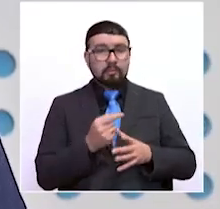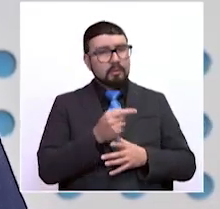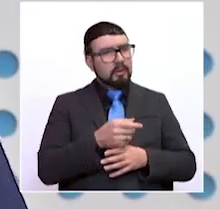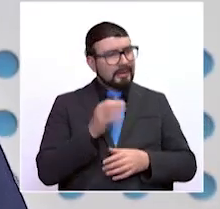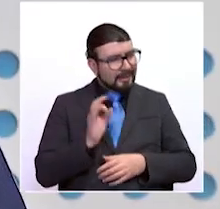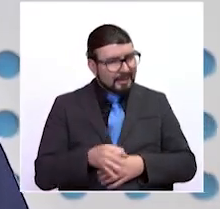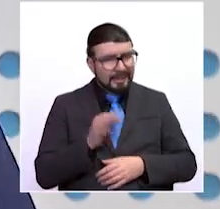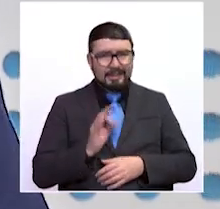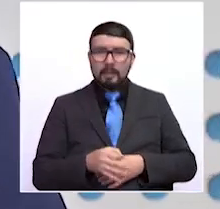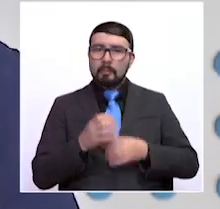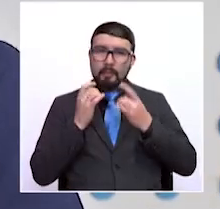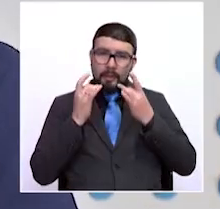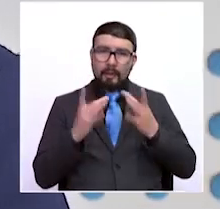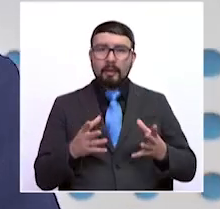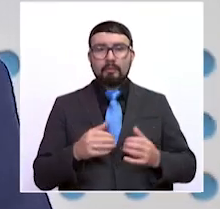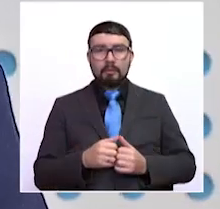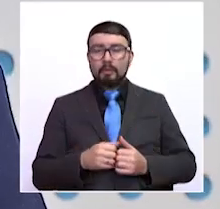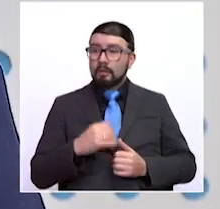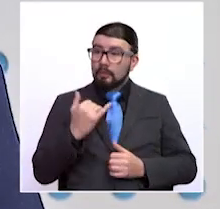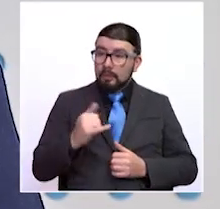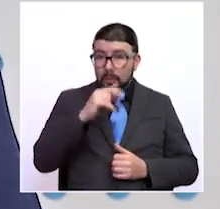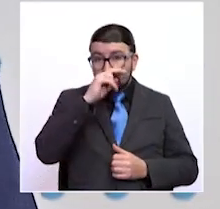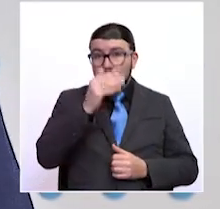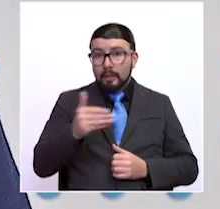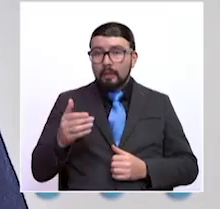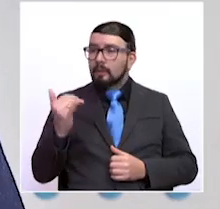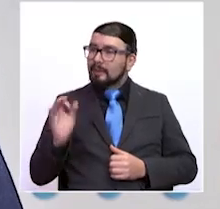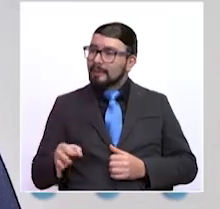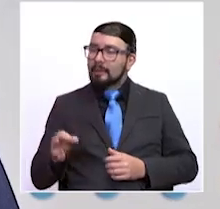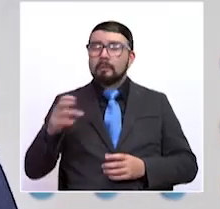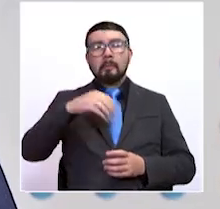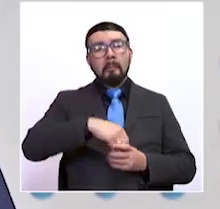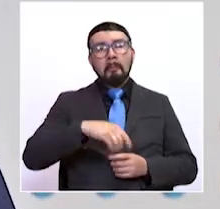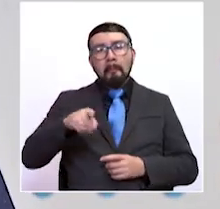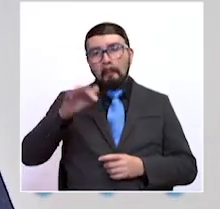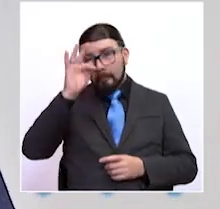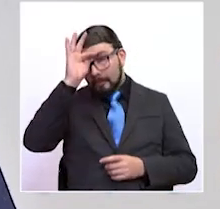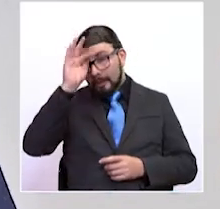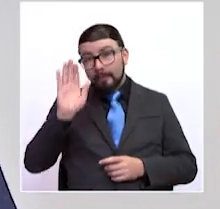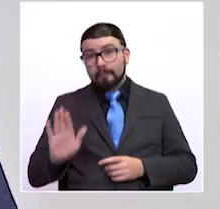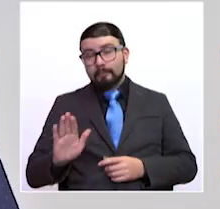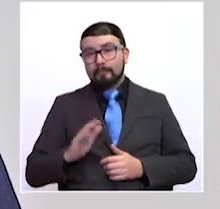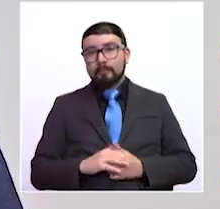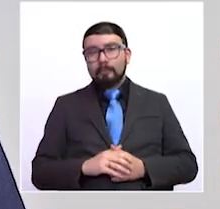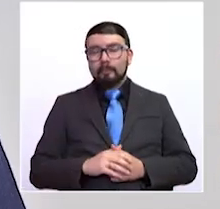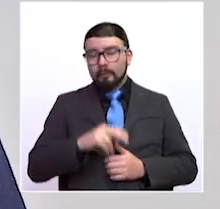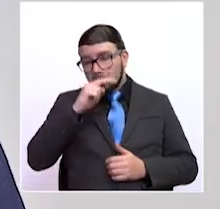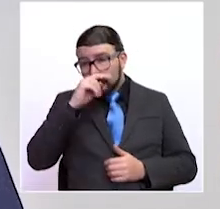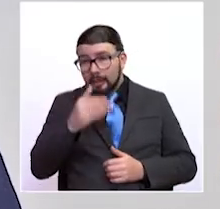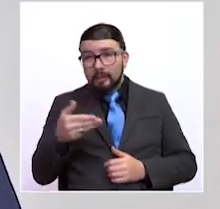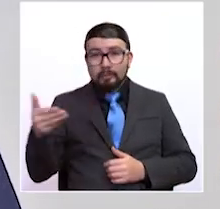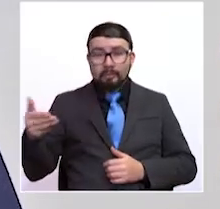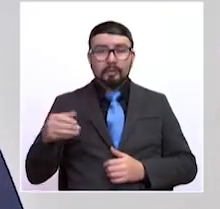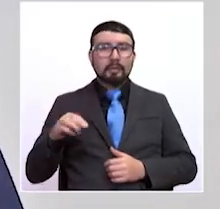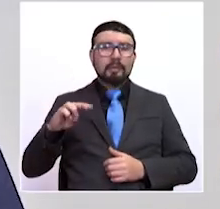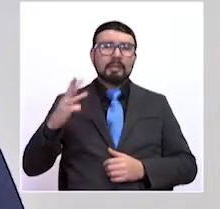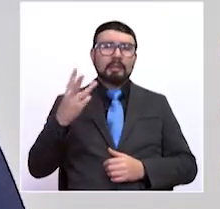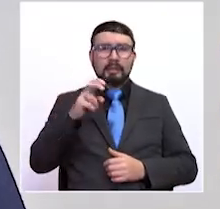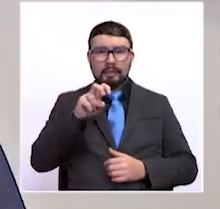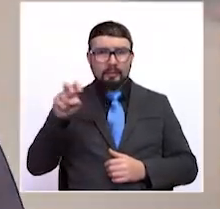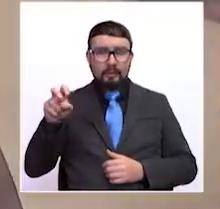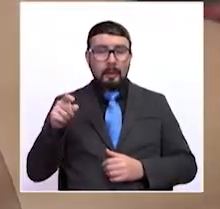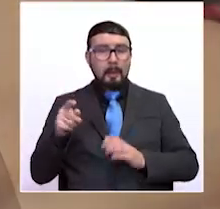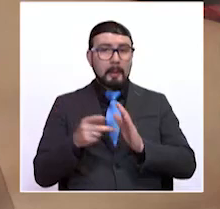siempre. Son estos niños que tenemos siempre que hospitalizar, son niños que presentan quemaduras de tercer grado, o sea